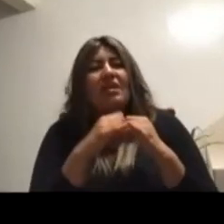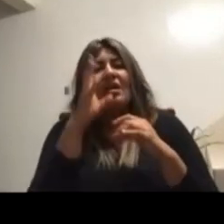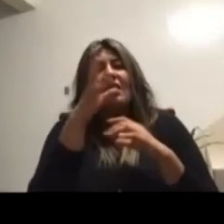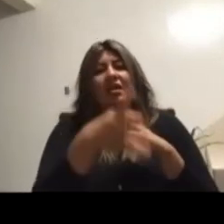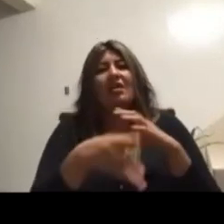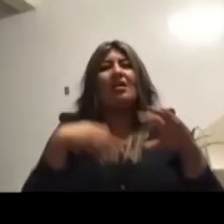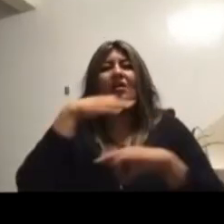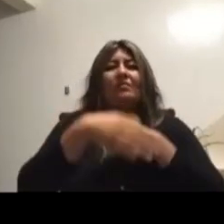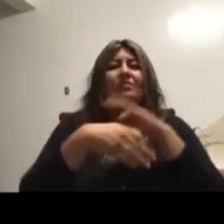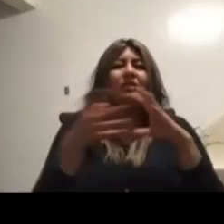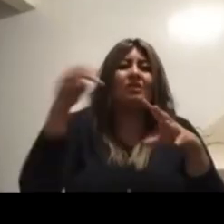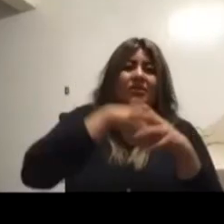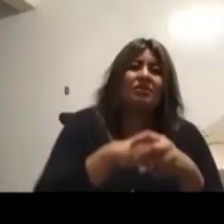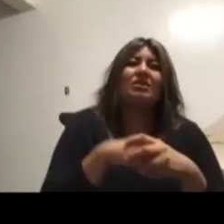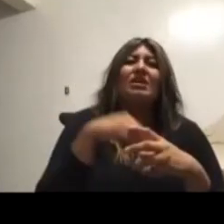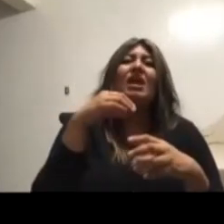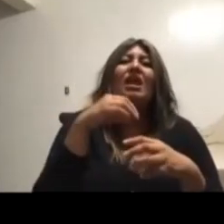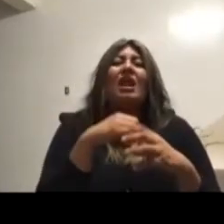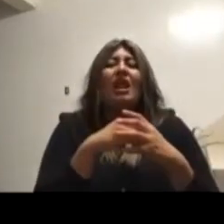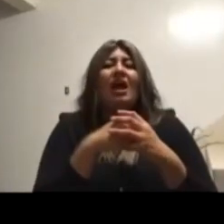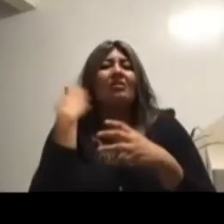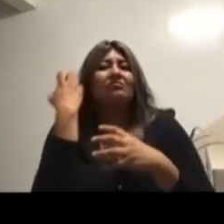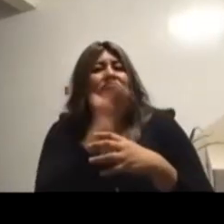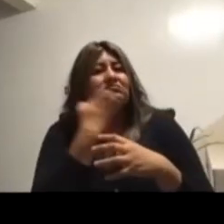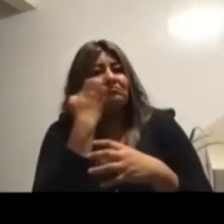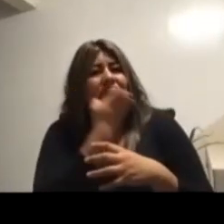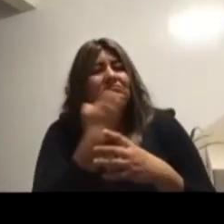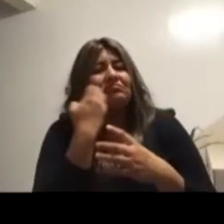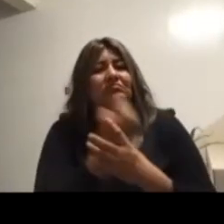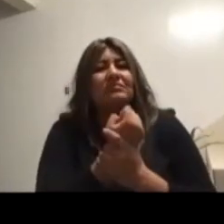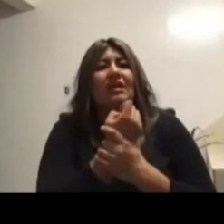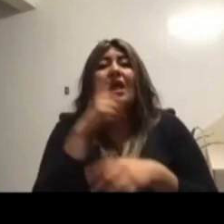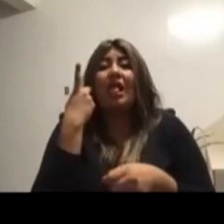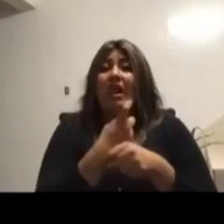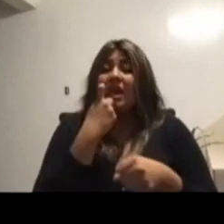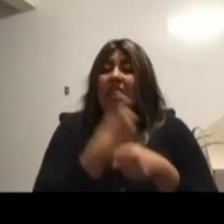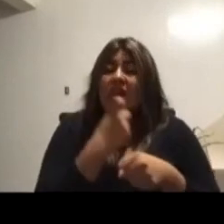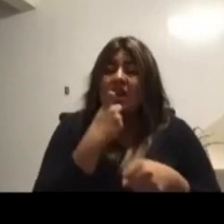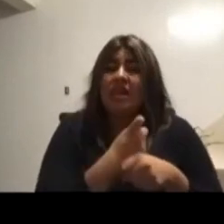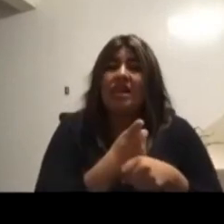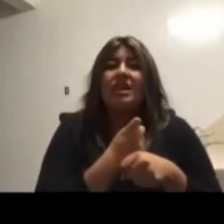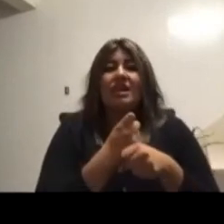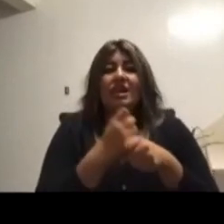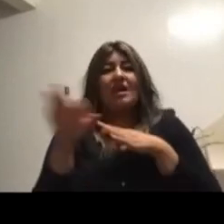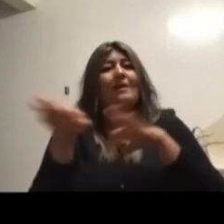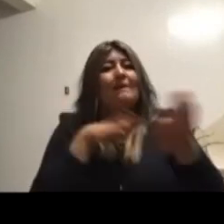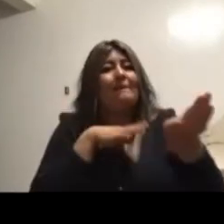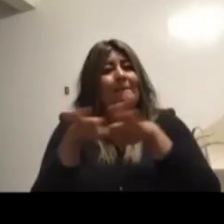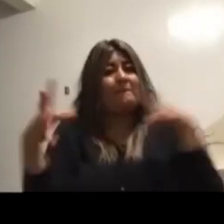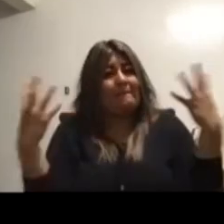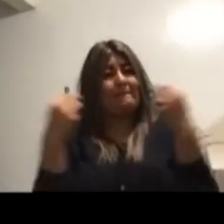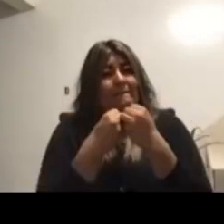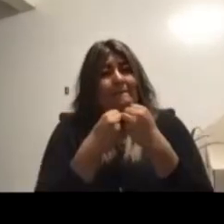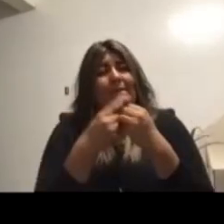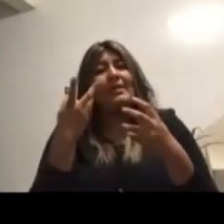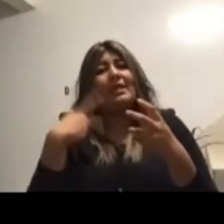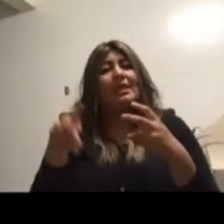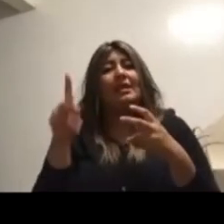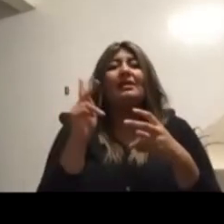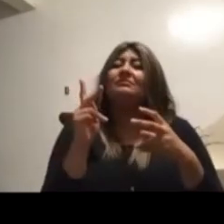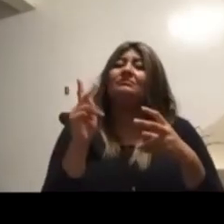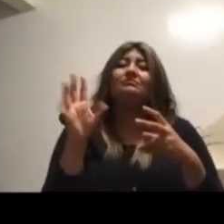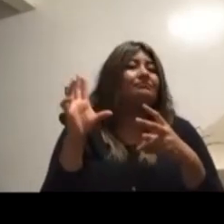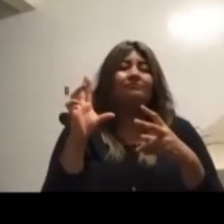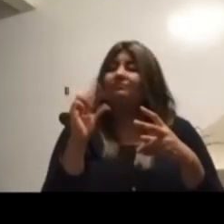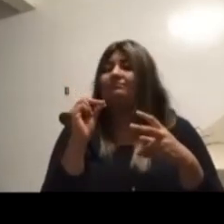sociedad también, y esa es una primera cuestión a trabajar muy complicada, pero sin la cual no se puede dar